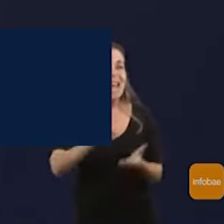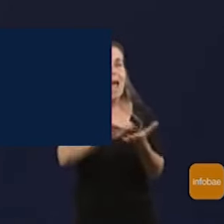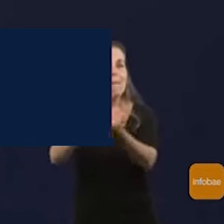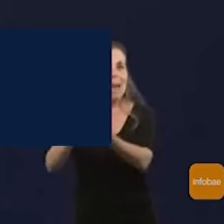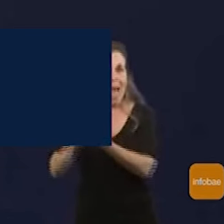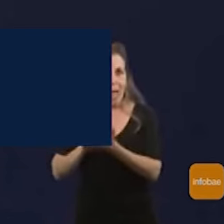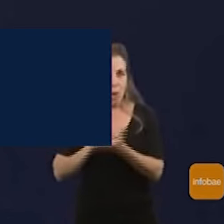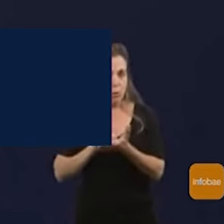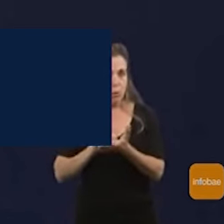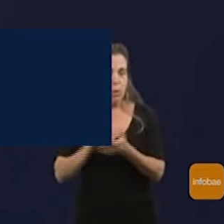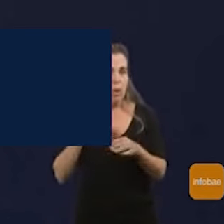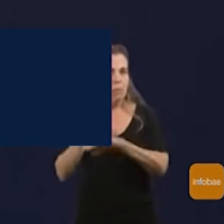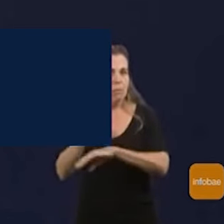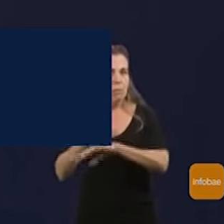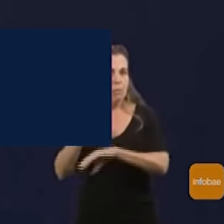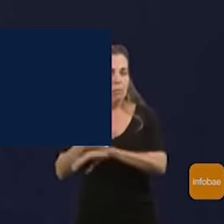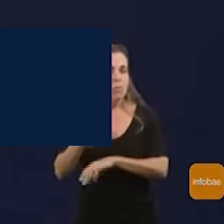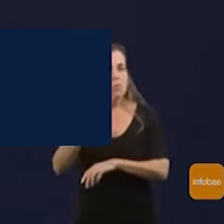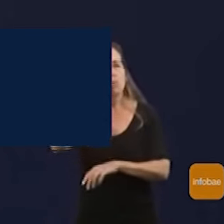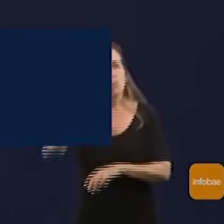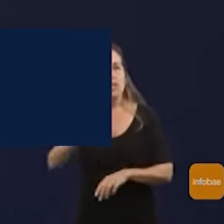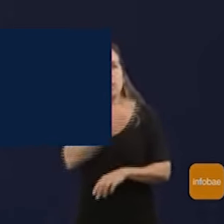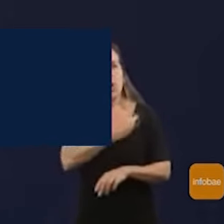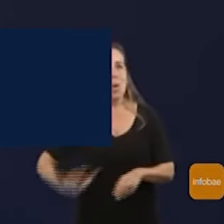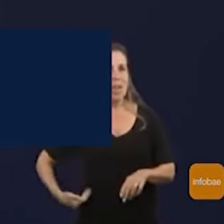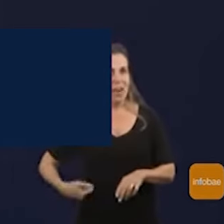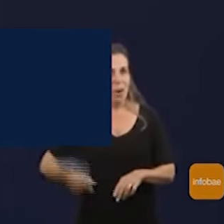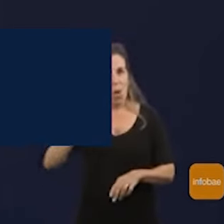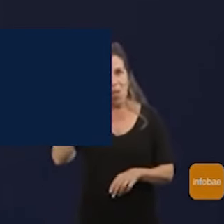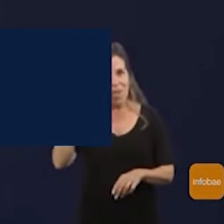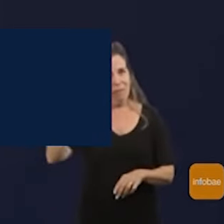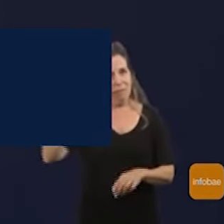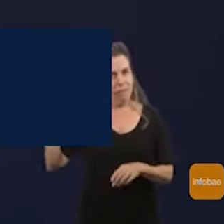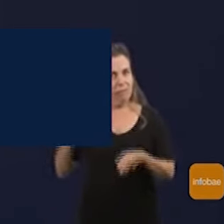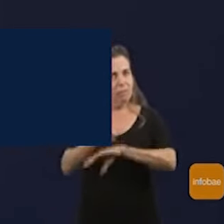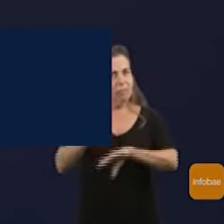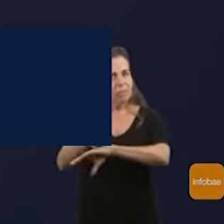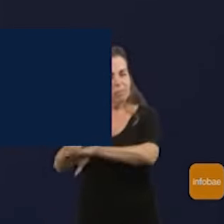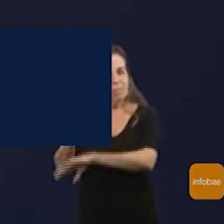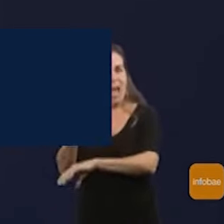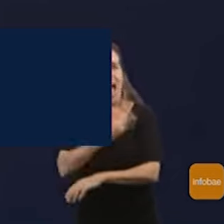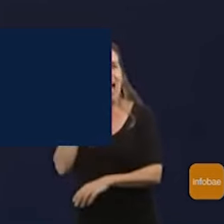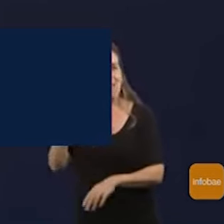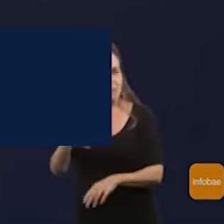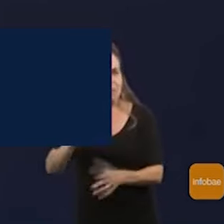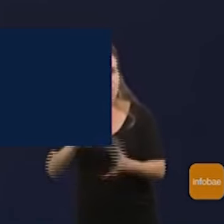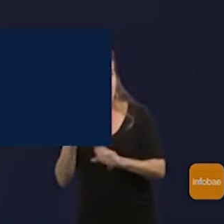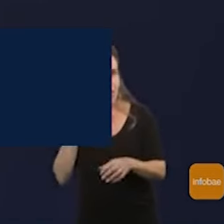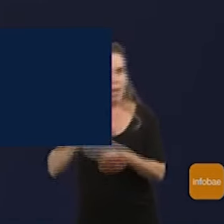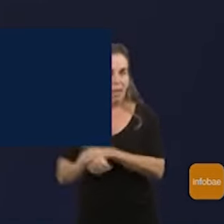ingresaron durante el único durante el último gobierno de manera entendemos irregular